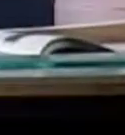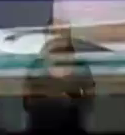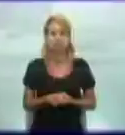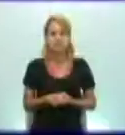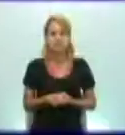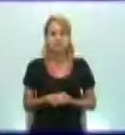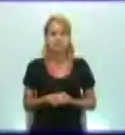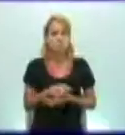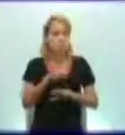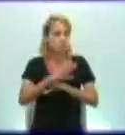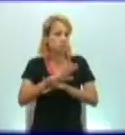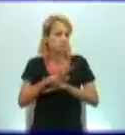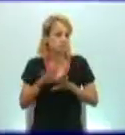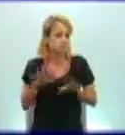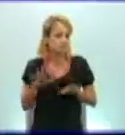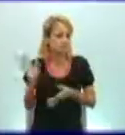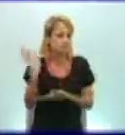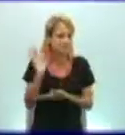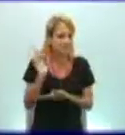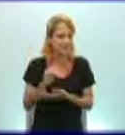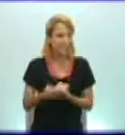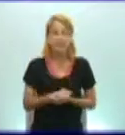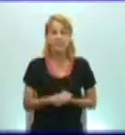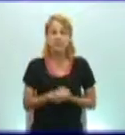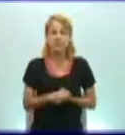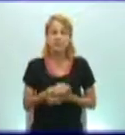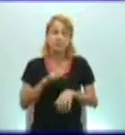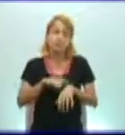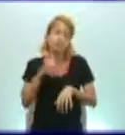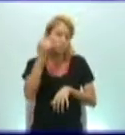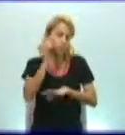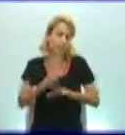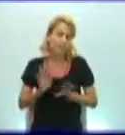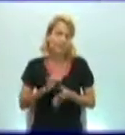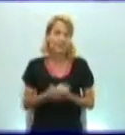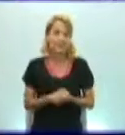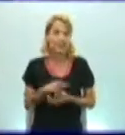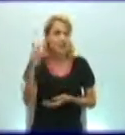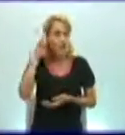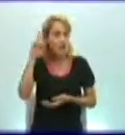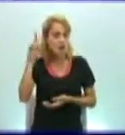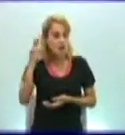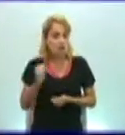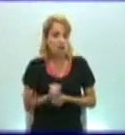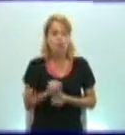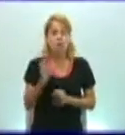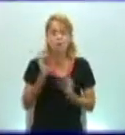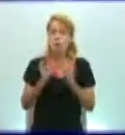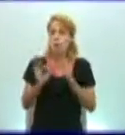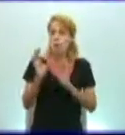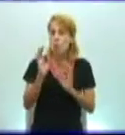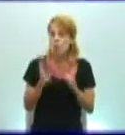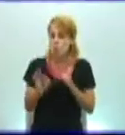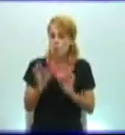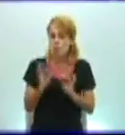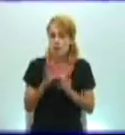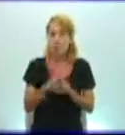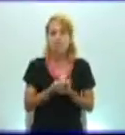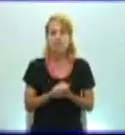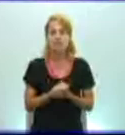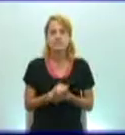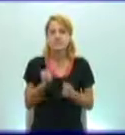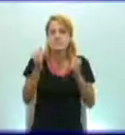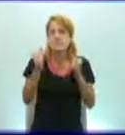Por hoy nos estamos despidiendo, no nos queda tiempo para más. Recuerden, cuídense, protéjanse, quédense